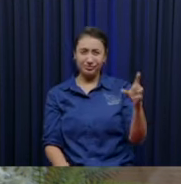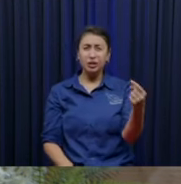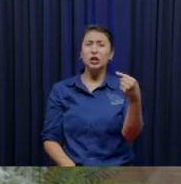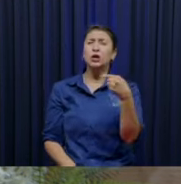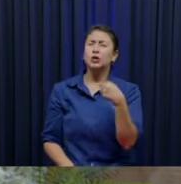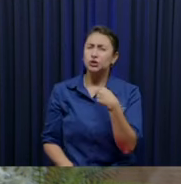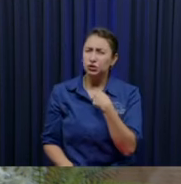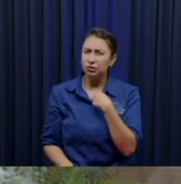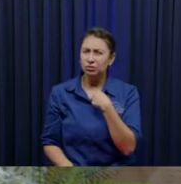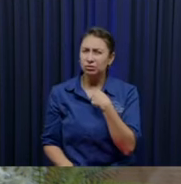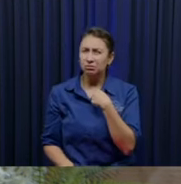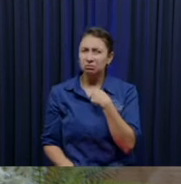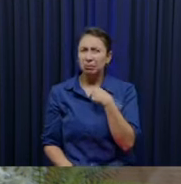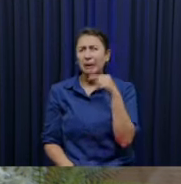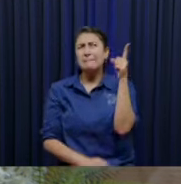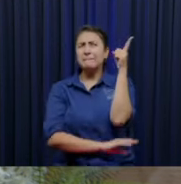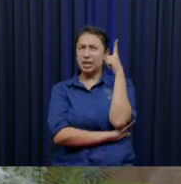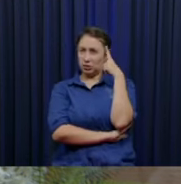los hermanos